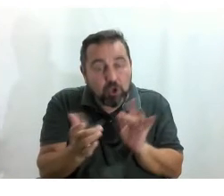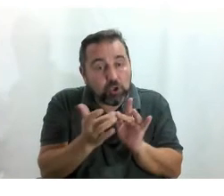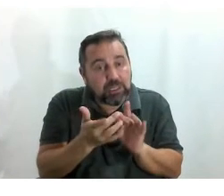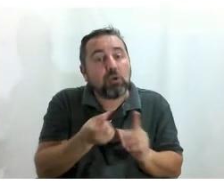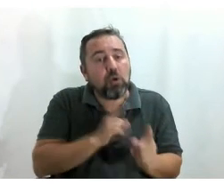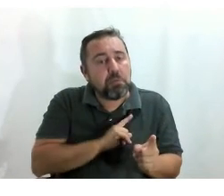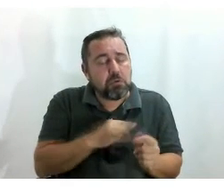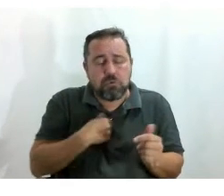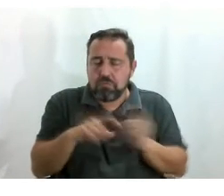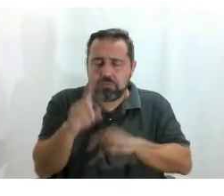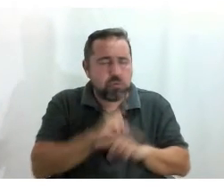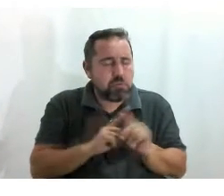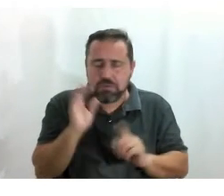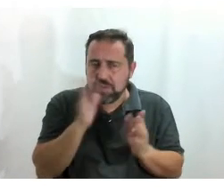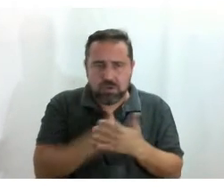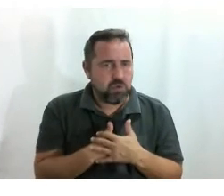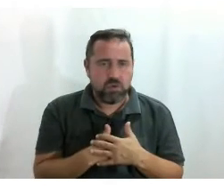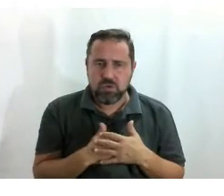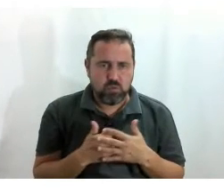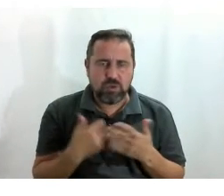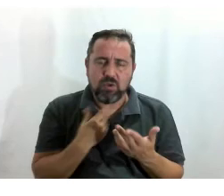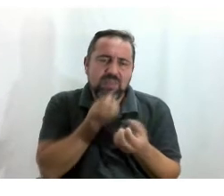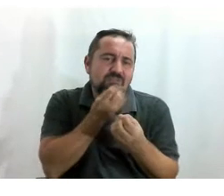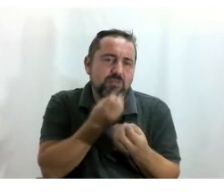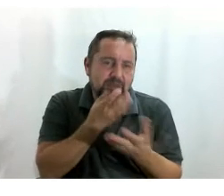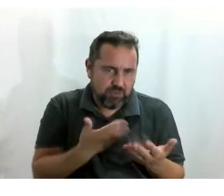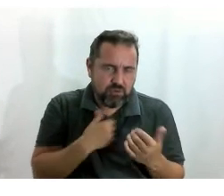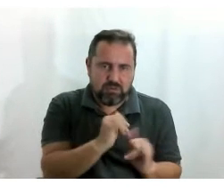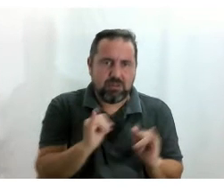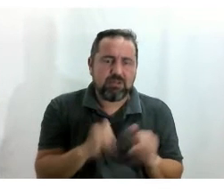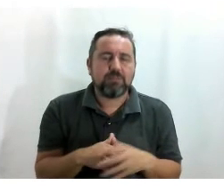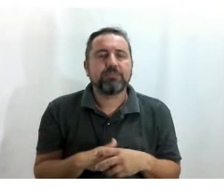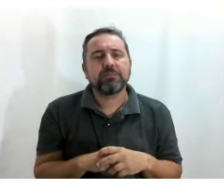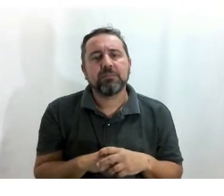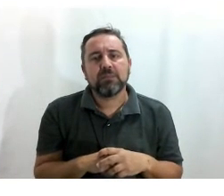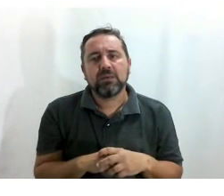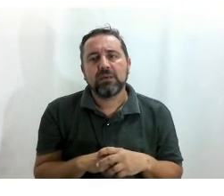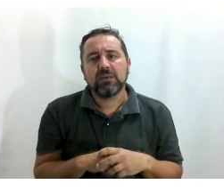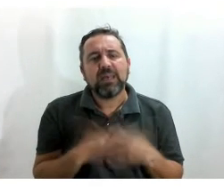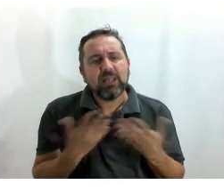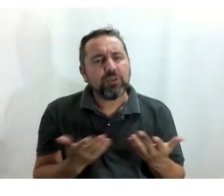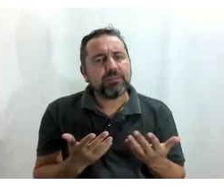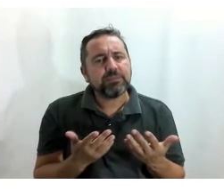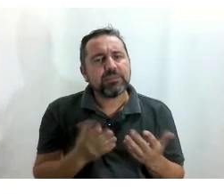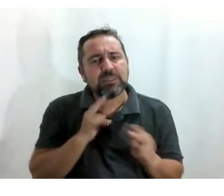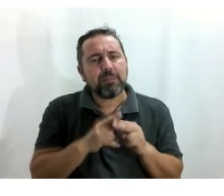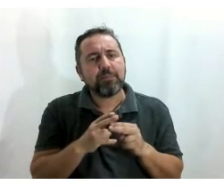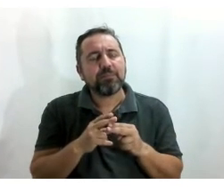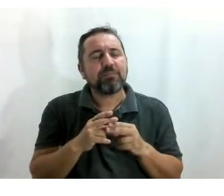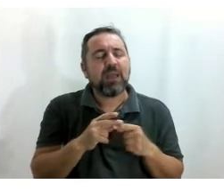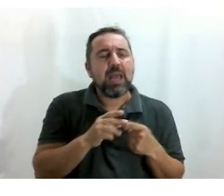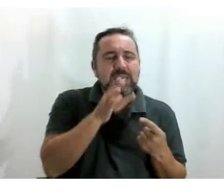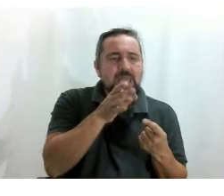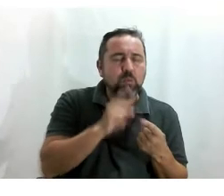conmigo, yo no tengo ningún problema en dar la información de la que dispongo. ¿Y en la relación